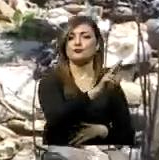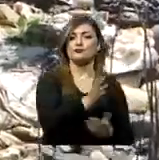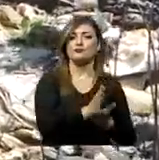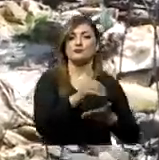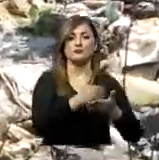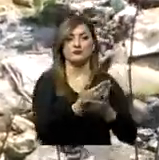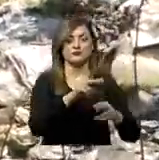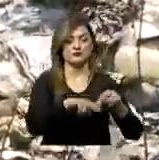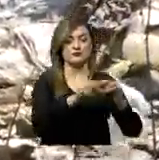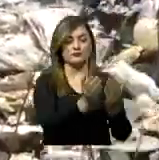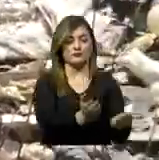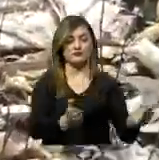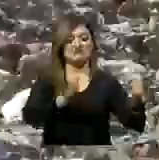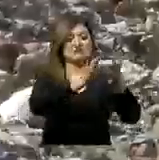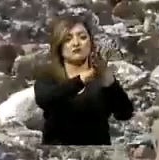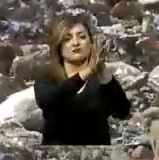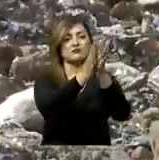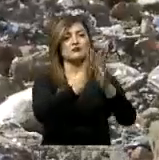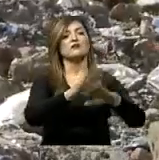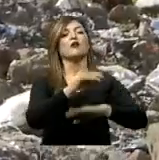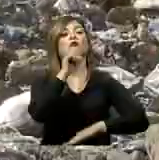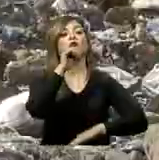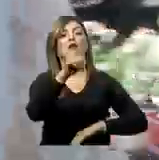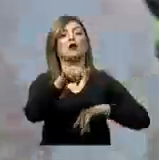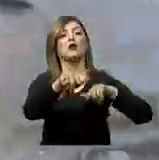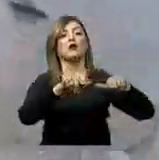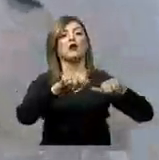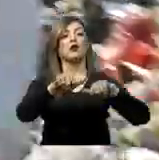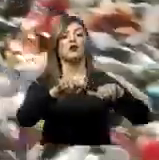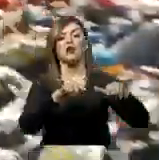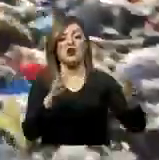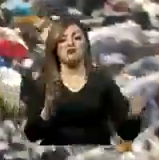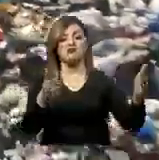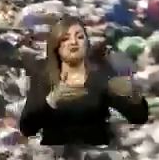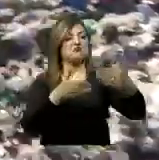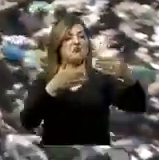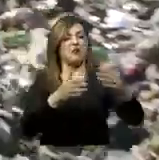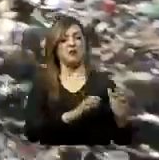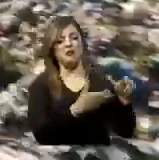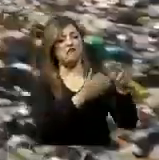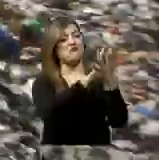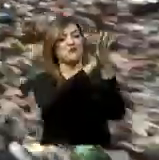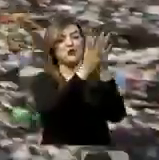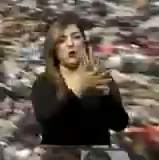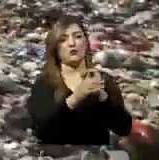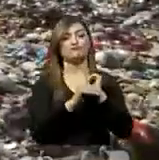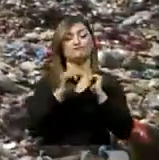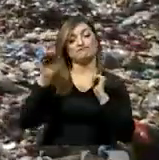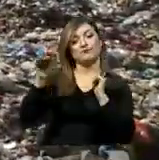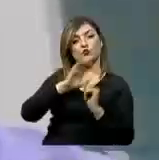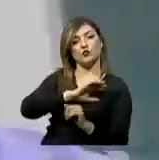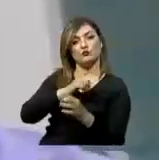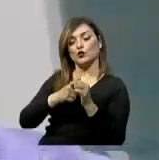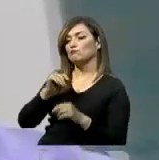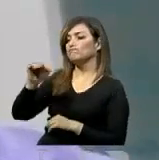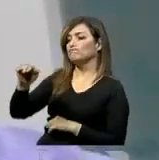la colocación de un relleno sanitario debido a la falta de espacios adecuados para ese uso por ello acudieron al municipio capitalino